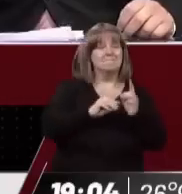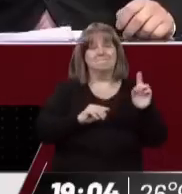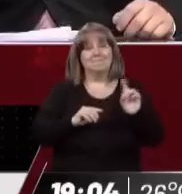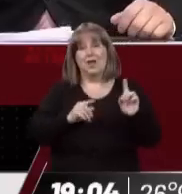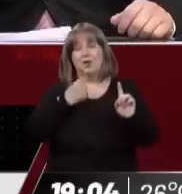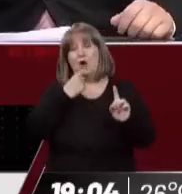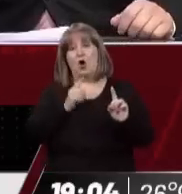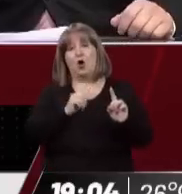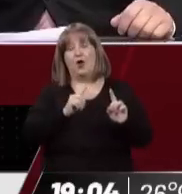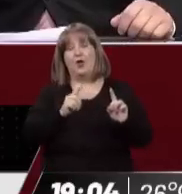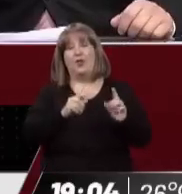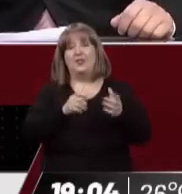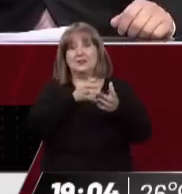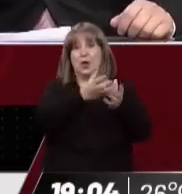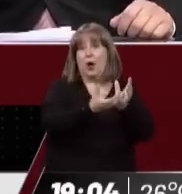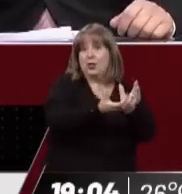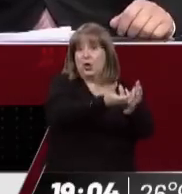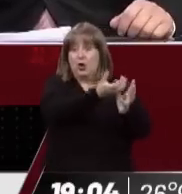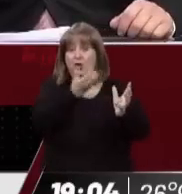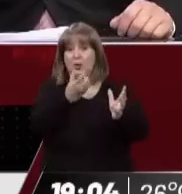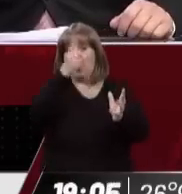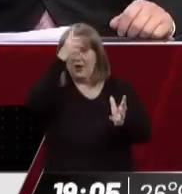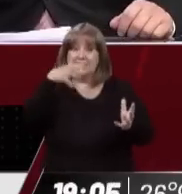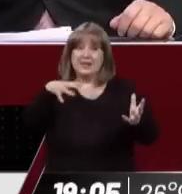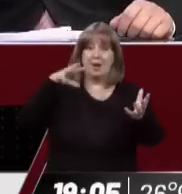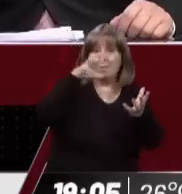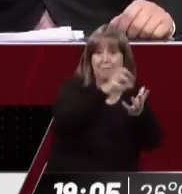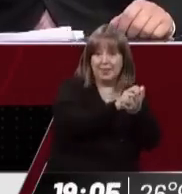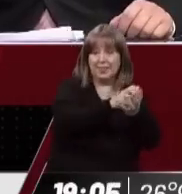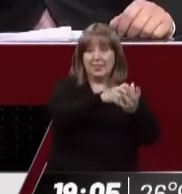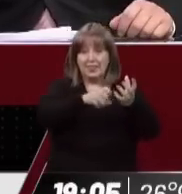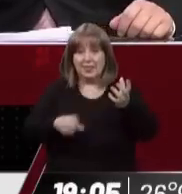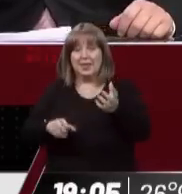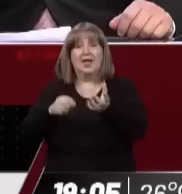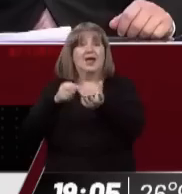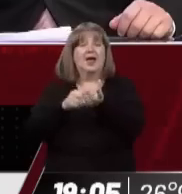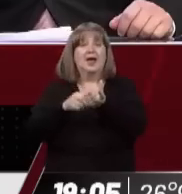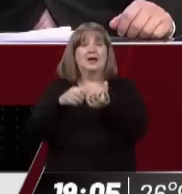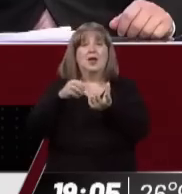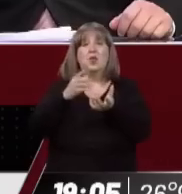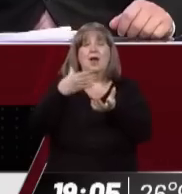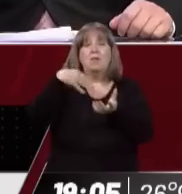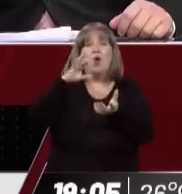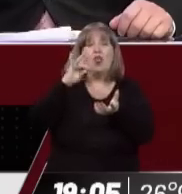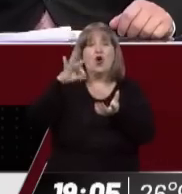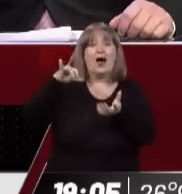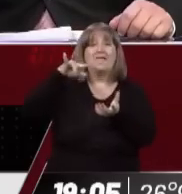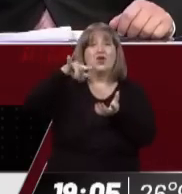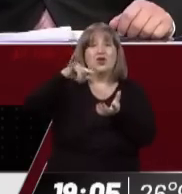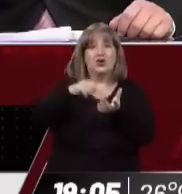celular quedó en modo avión desde el momento que fue secuestrado y además él al estar detenido no tendría acceso a sus cuentas